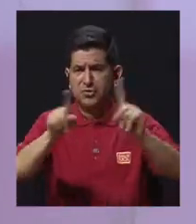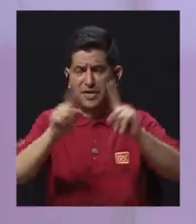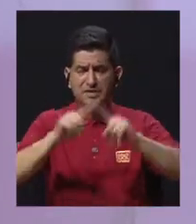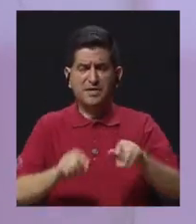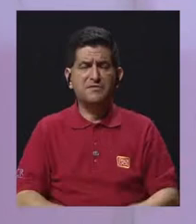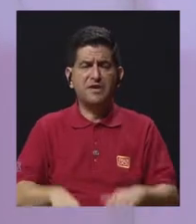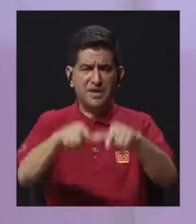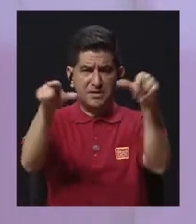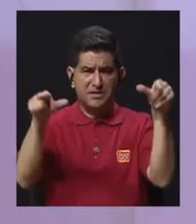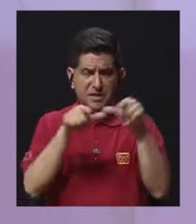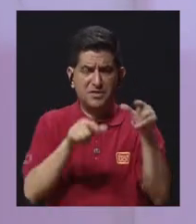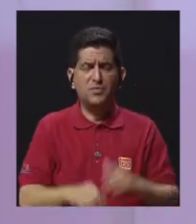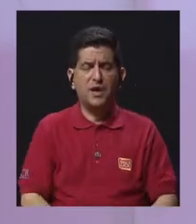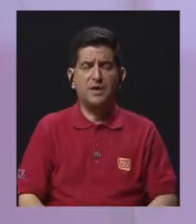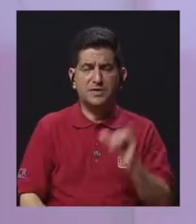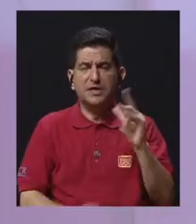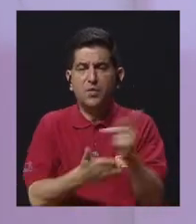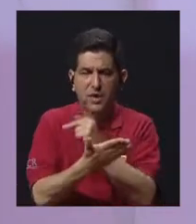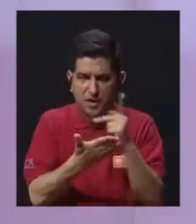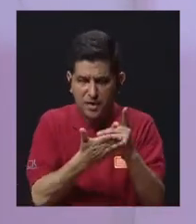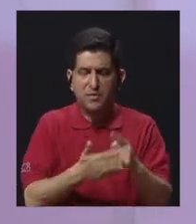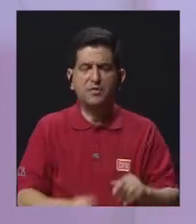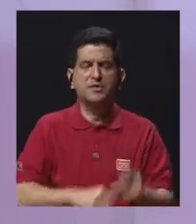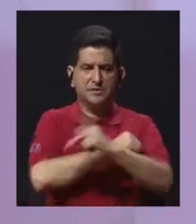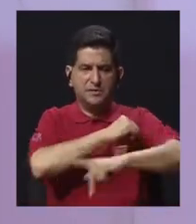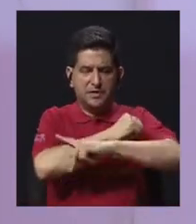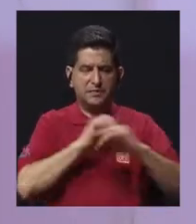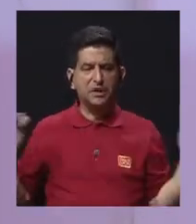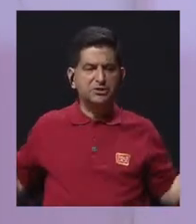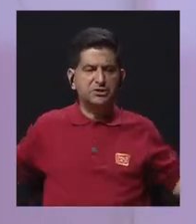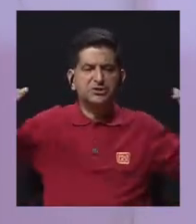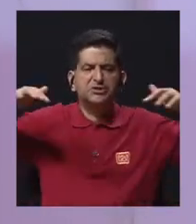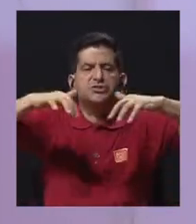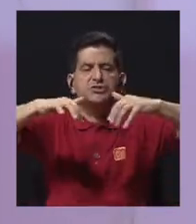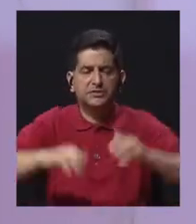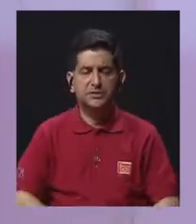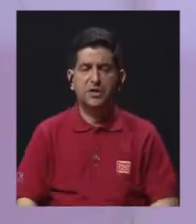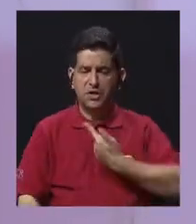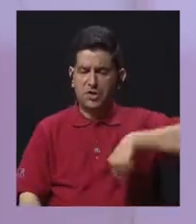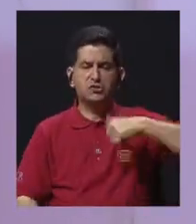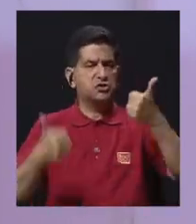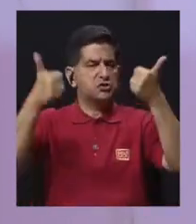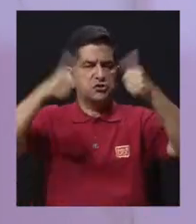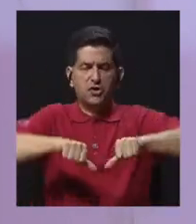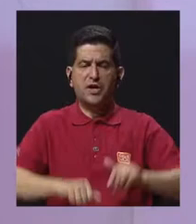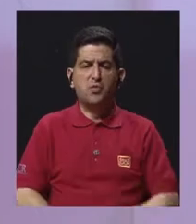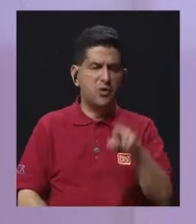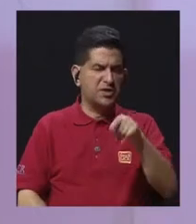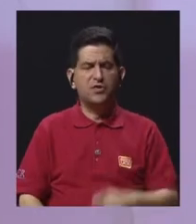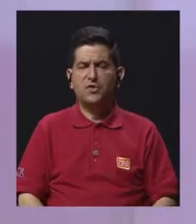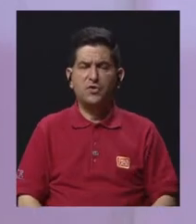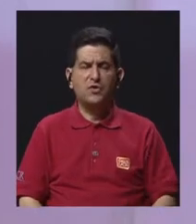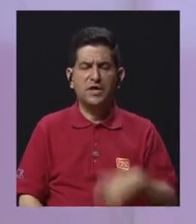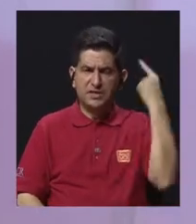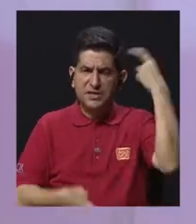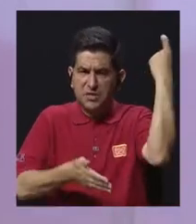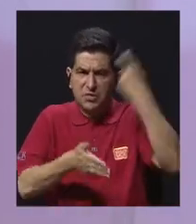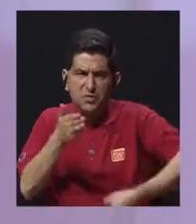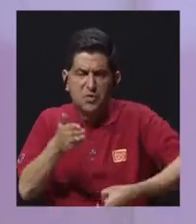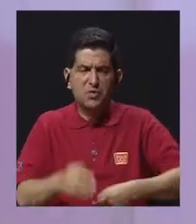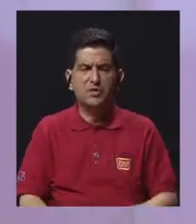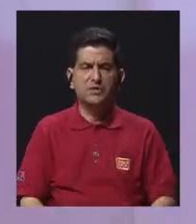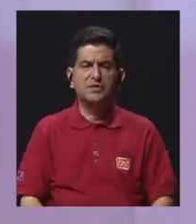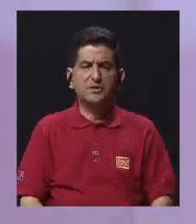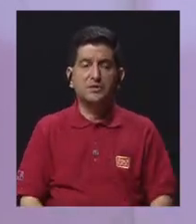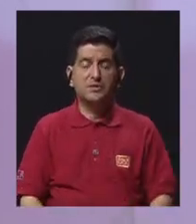que viajaban de distintos departamentos del país a protestar porque no estábamos de acuerdo